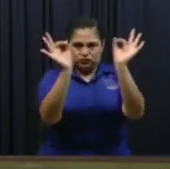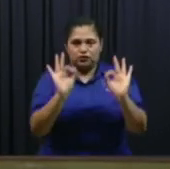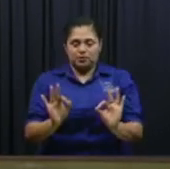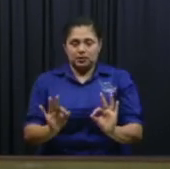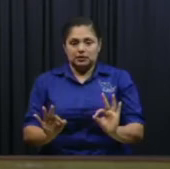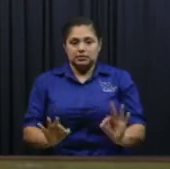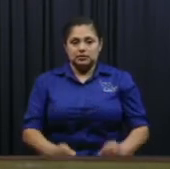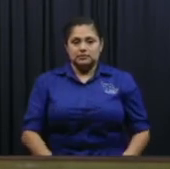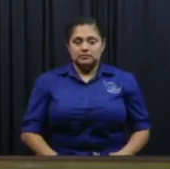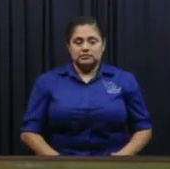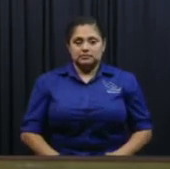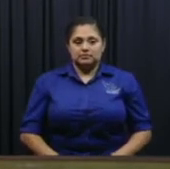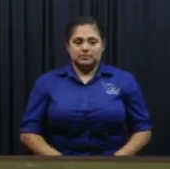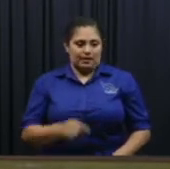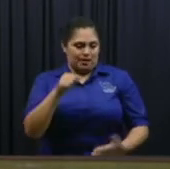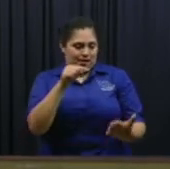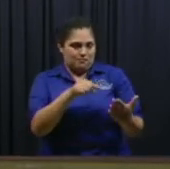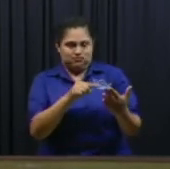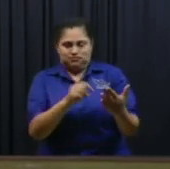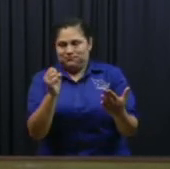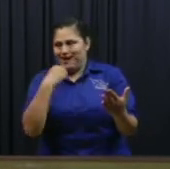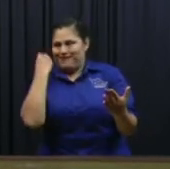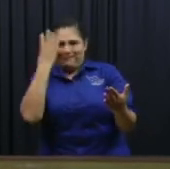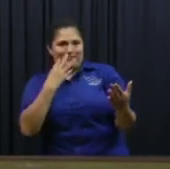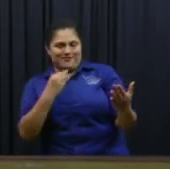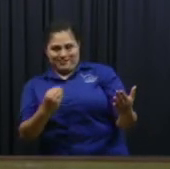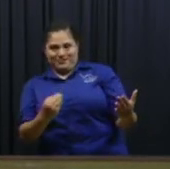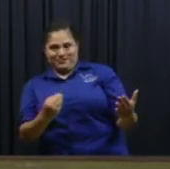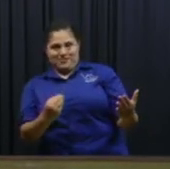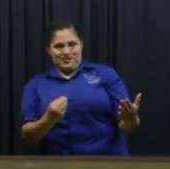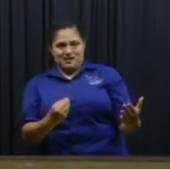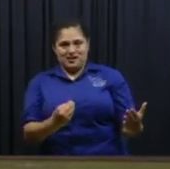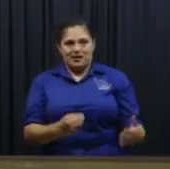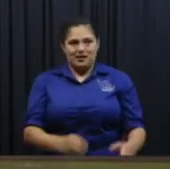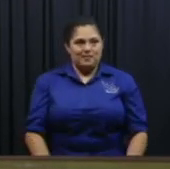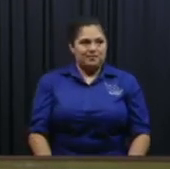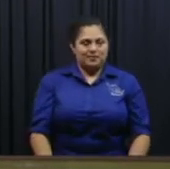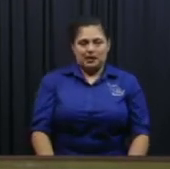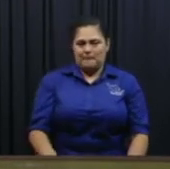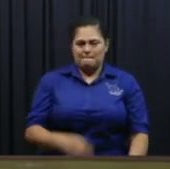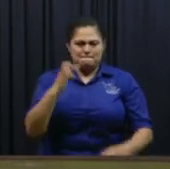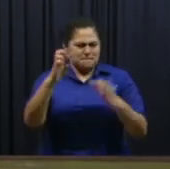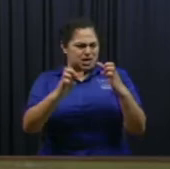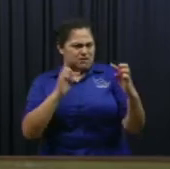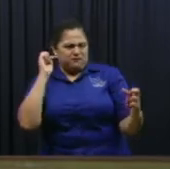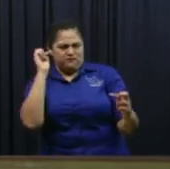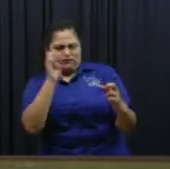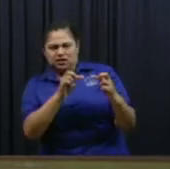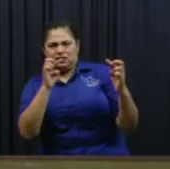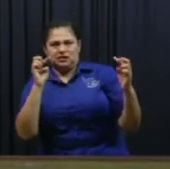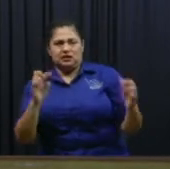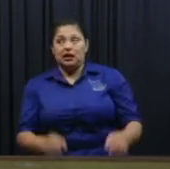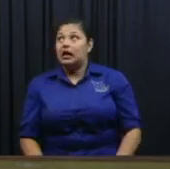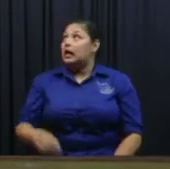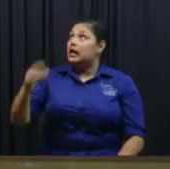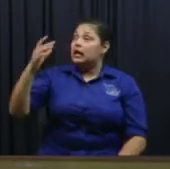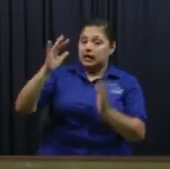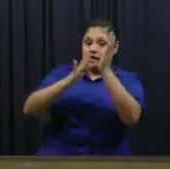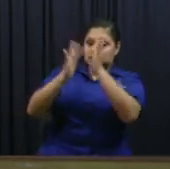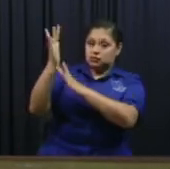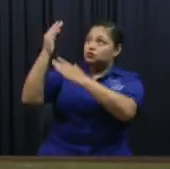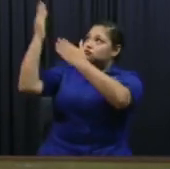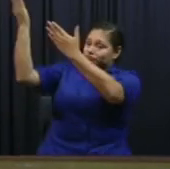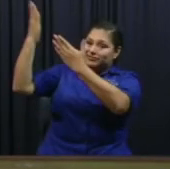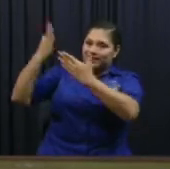es preciosa definitivamente inmarcesible incorruptible y él nos la va dando